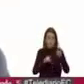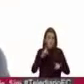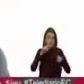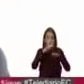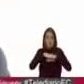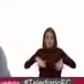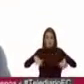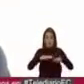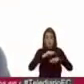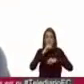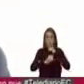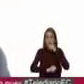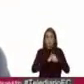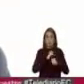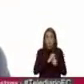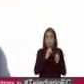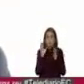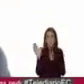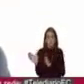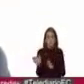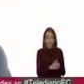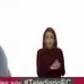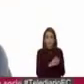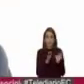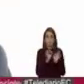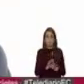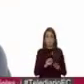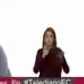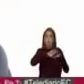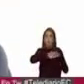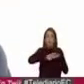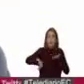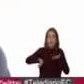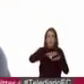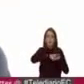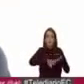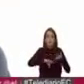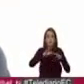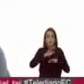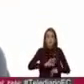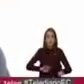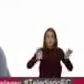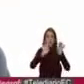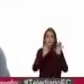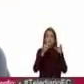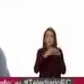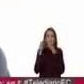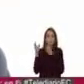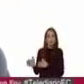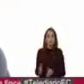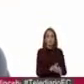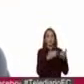en este año. Obviamente hubo un rechazo, yo diría obviamente lamentablemente hubo un rechazo a ese